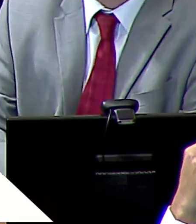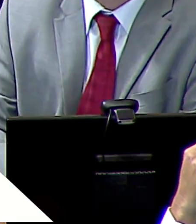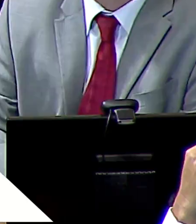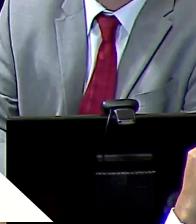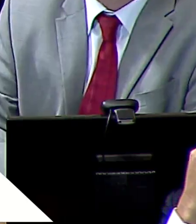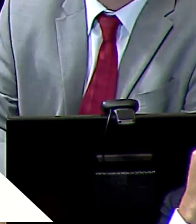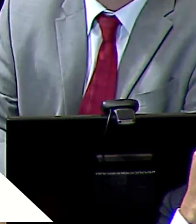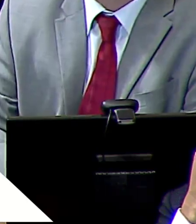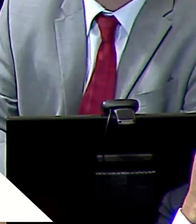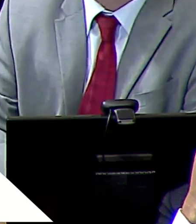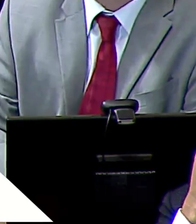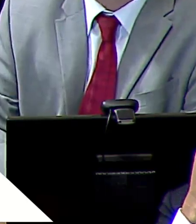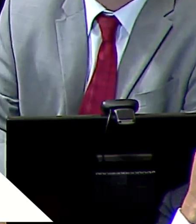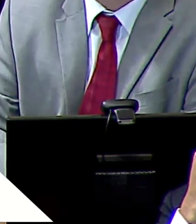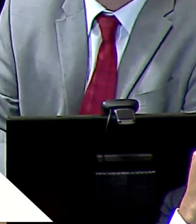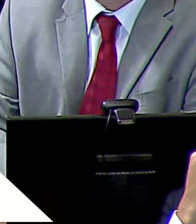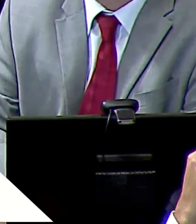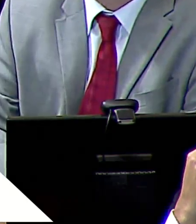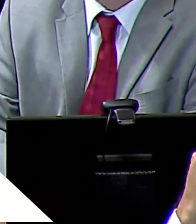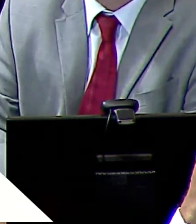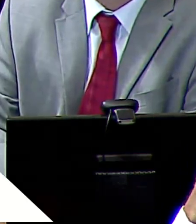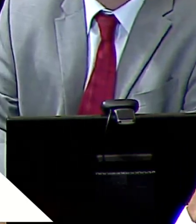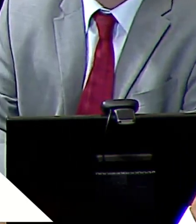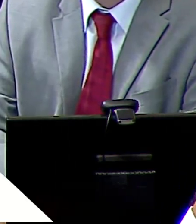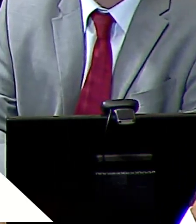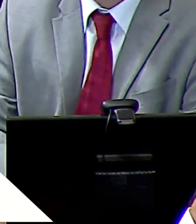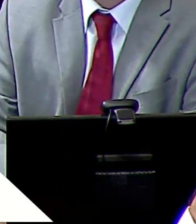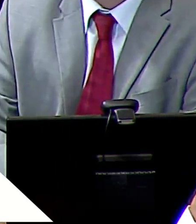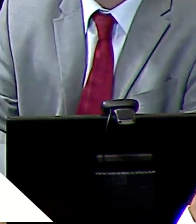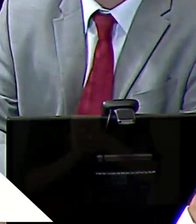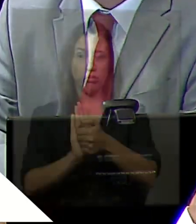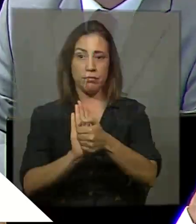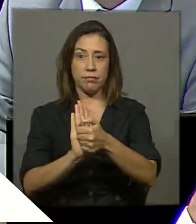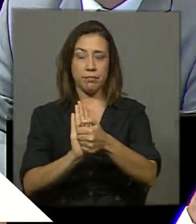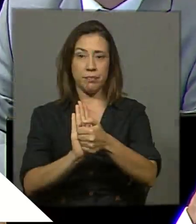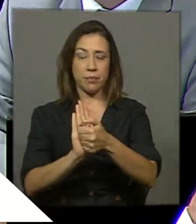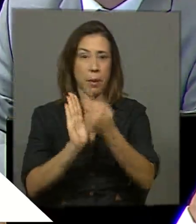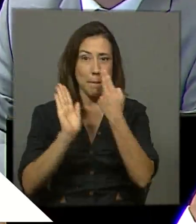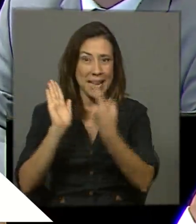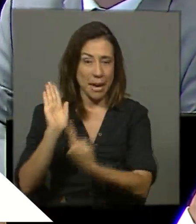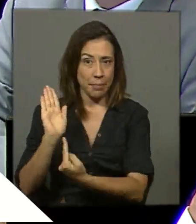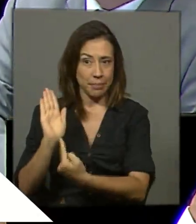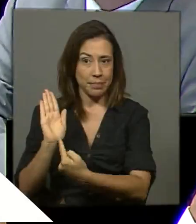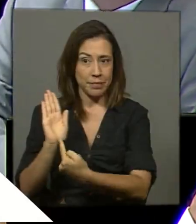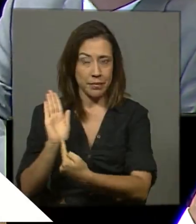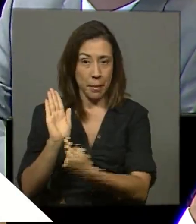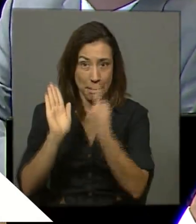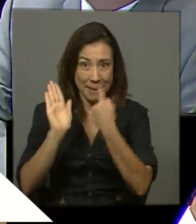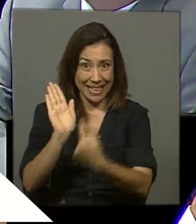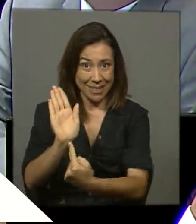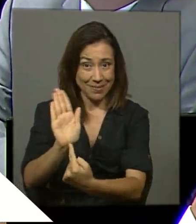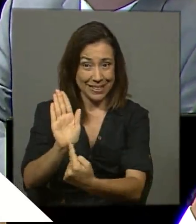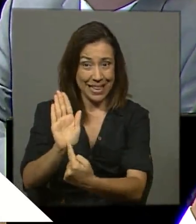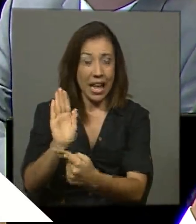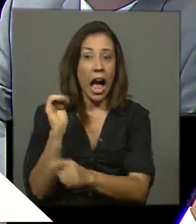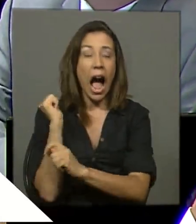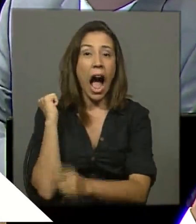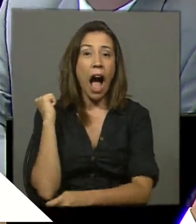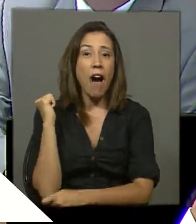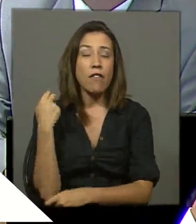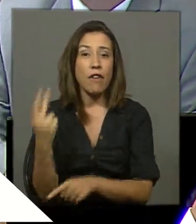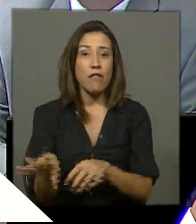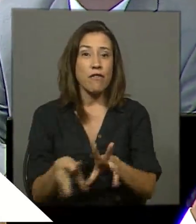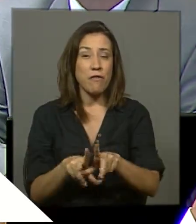foto hay veces que foto un hecho vale Más que palabras ministro mire ahí está el abogado de la